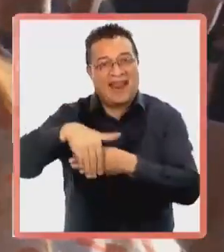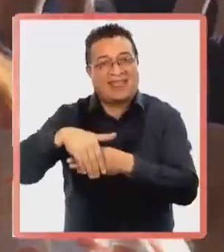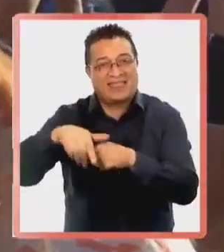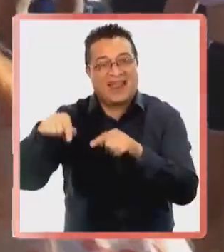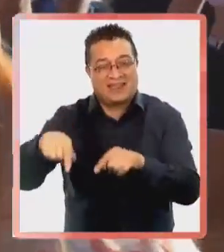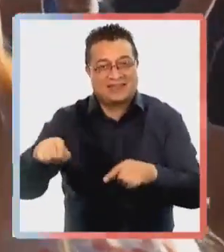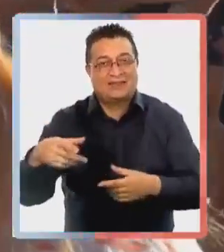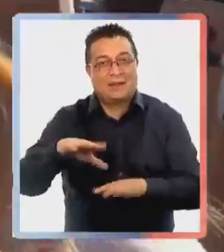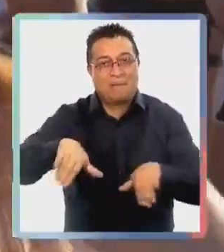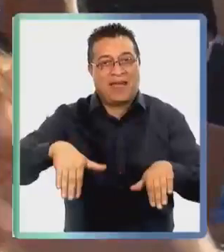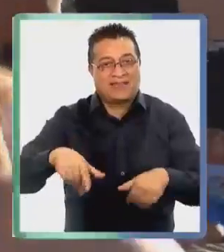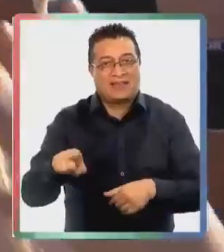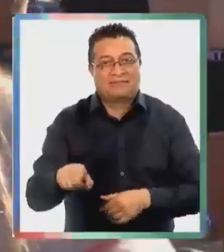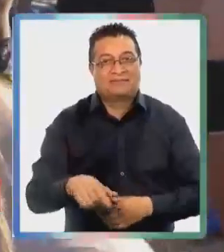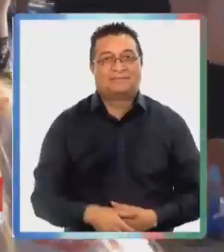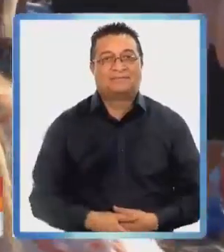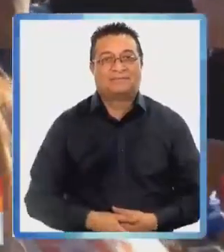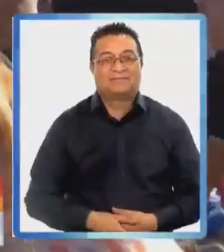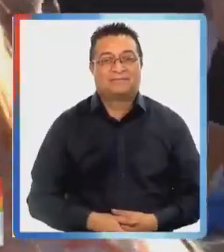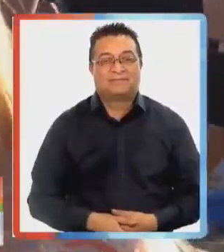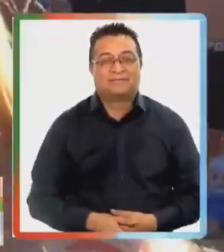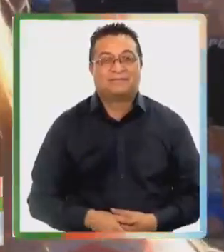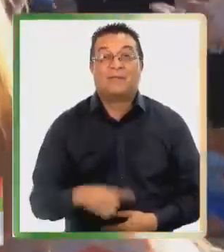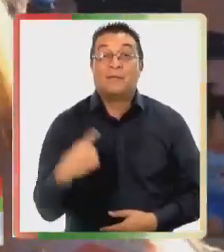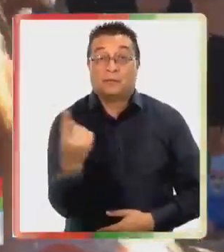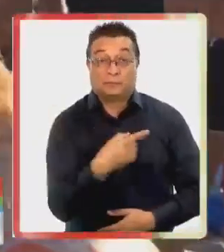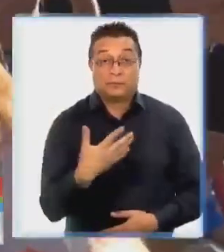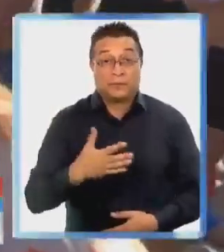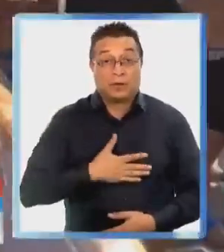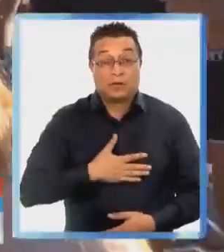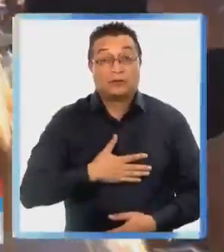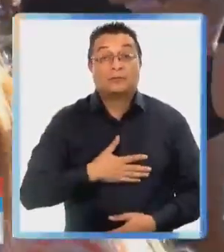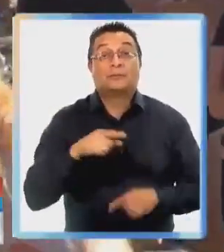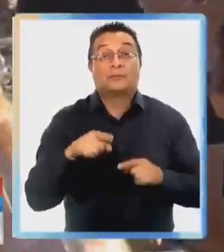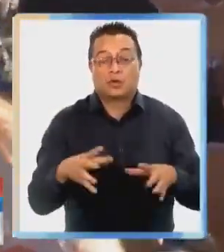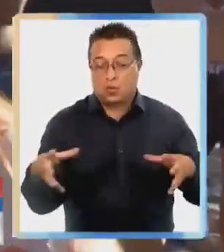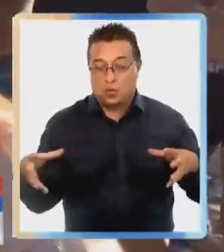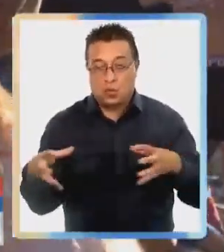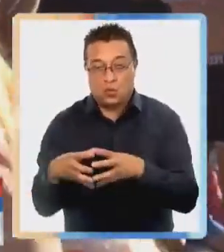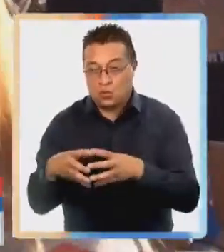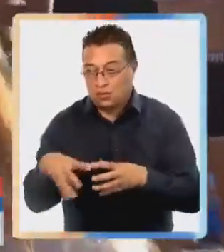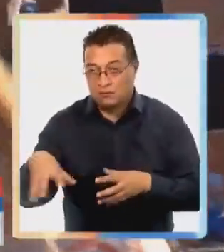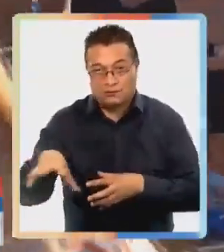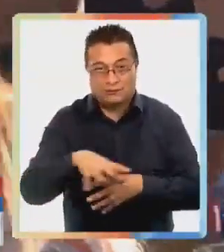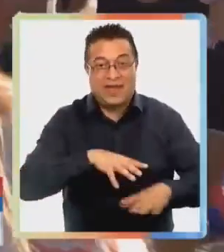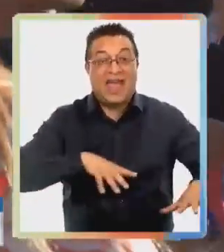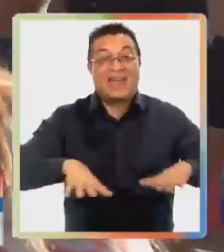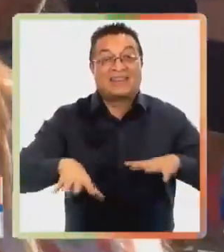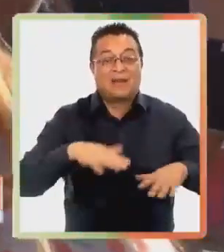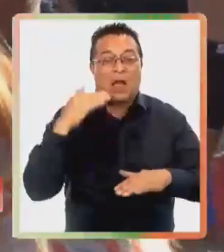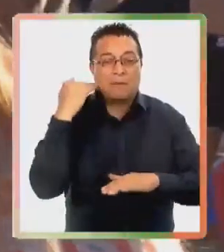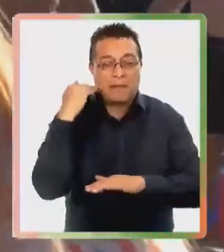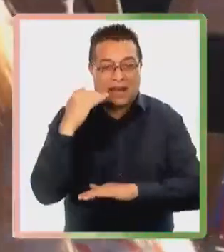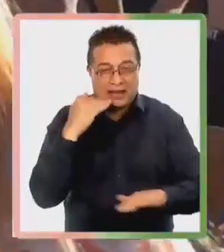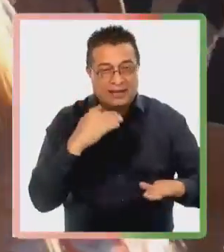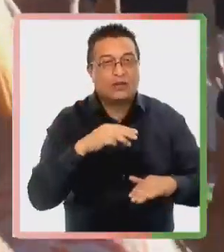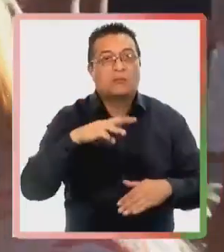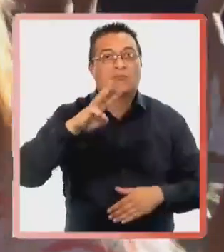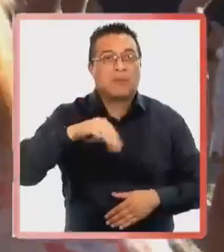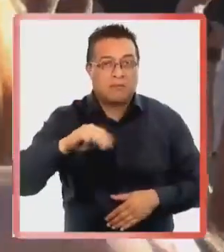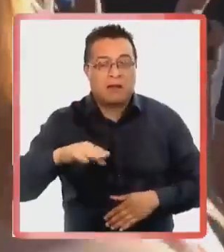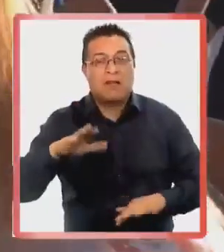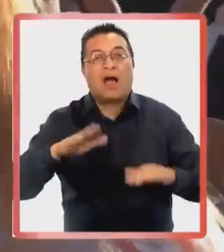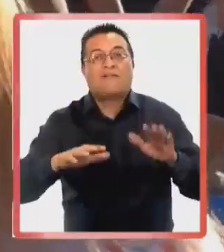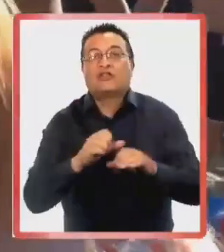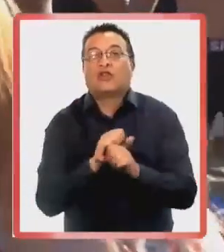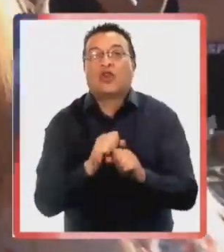Necesitamos como comunidad que hayan estas actividades para los niños, para las mamás, que de repente no podemos salir a hacer estas cosas, que vengan a la playa